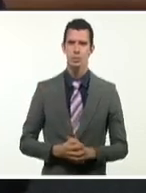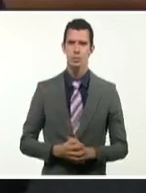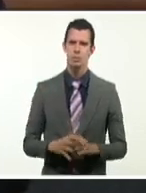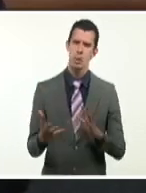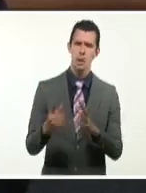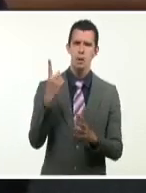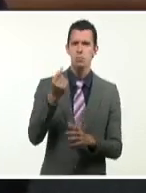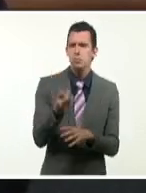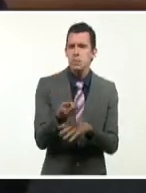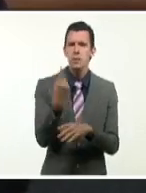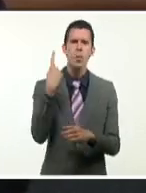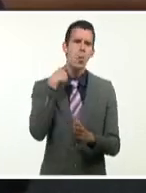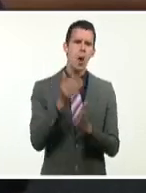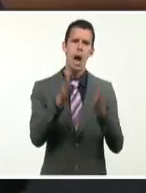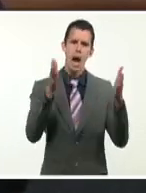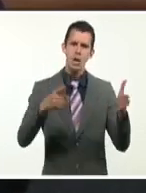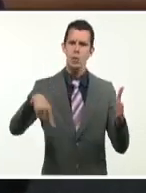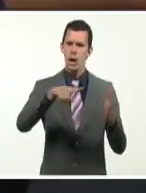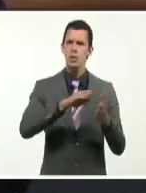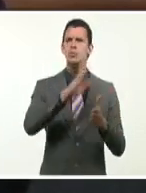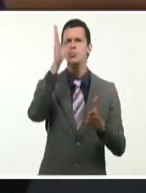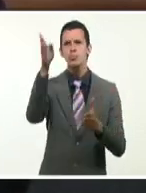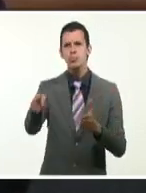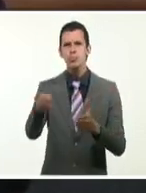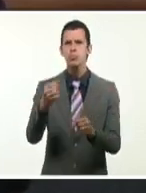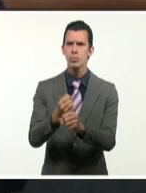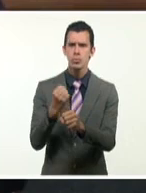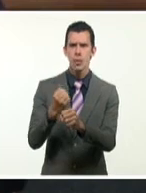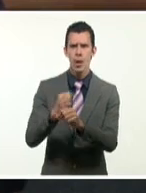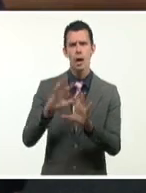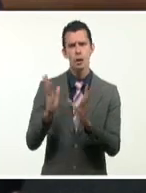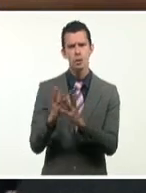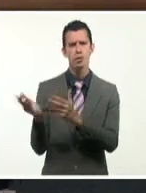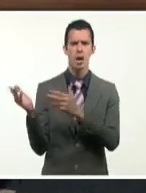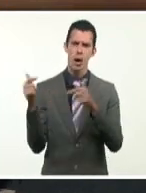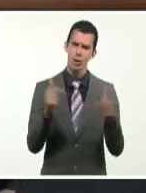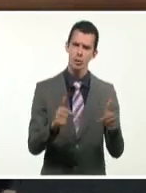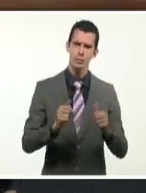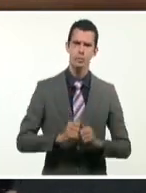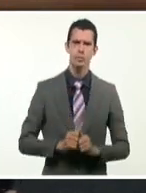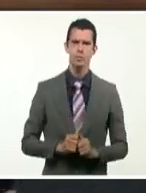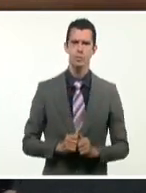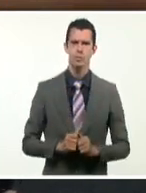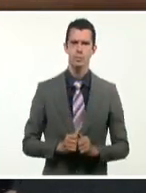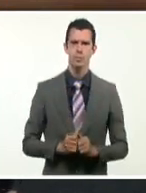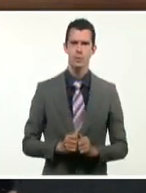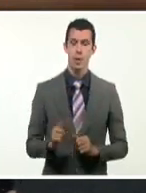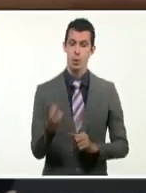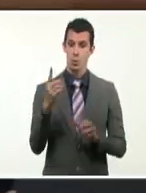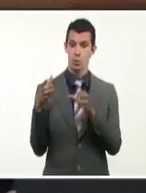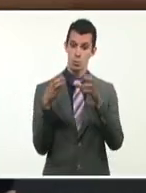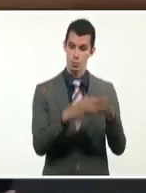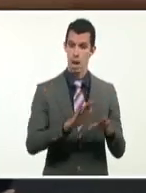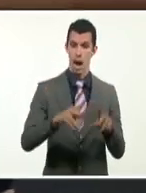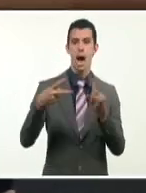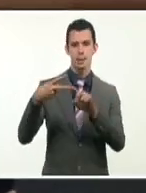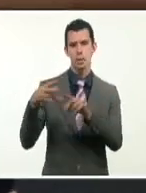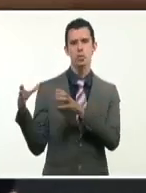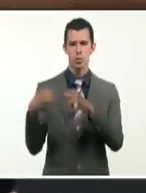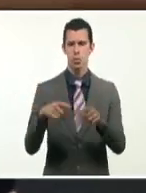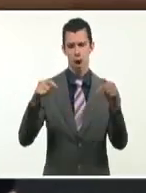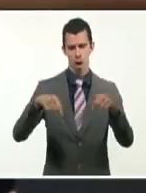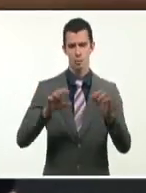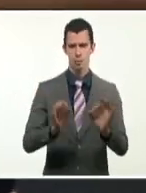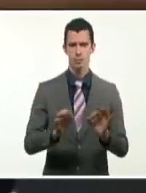O sea, este es el segundo grupo que regresa, se mantienen todavía en ese país laborando